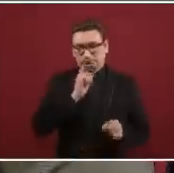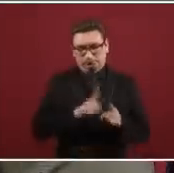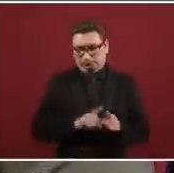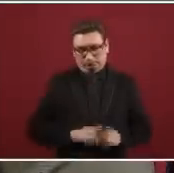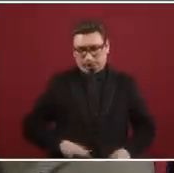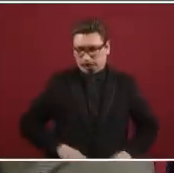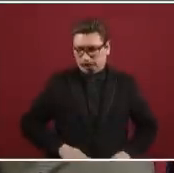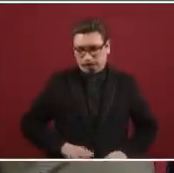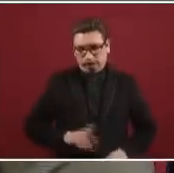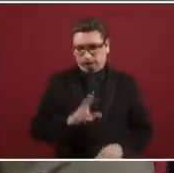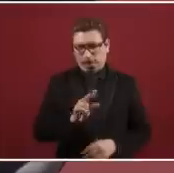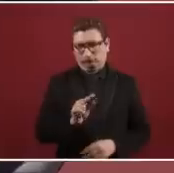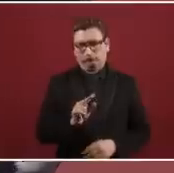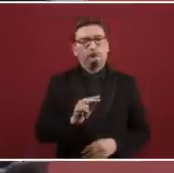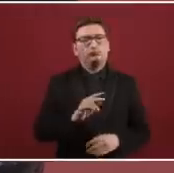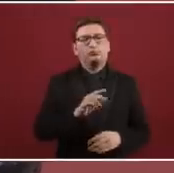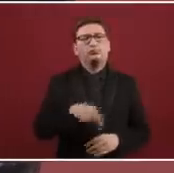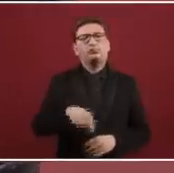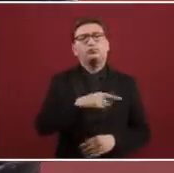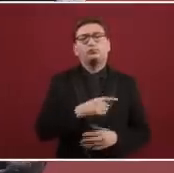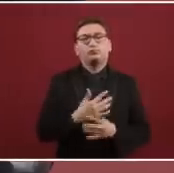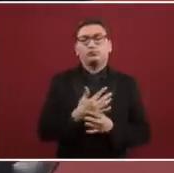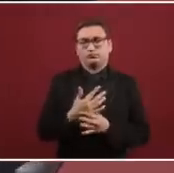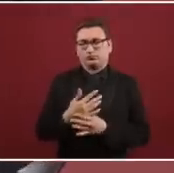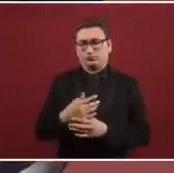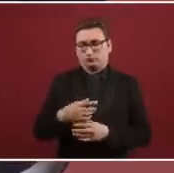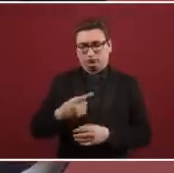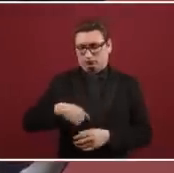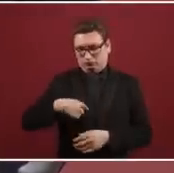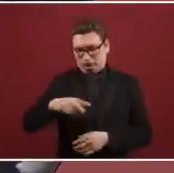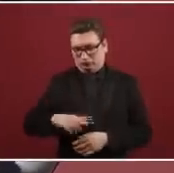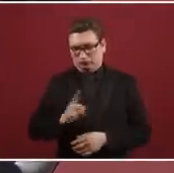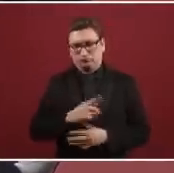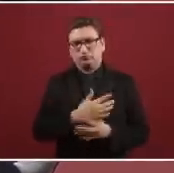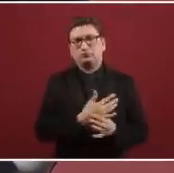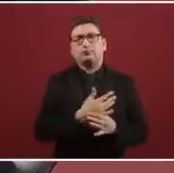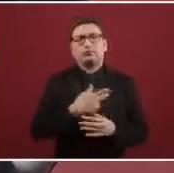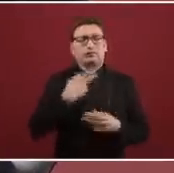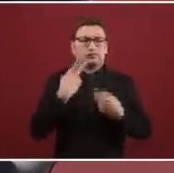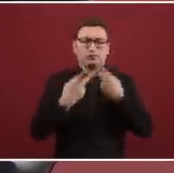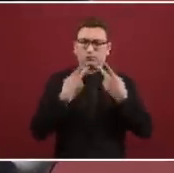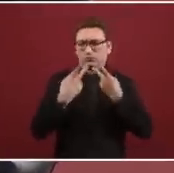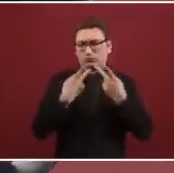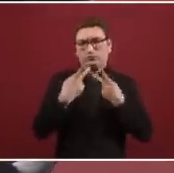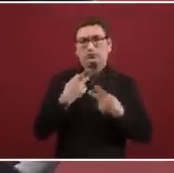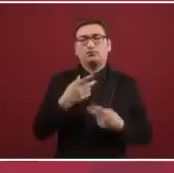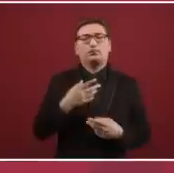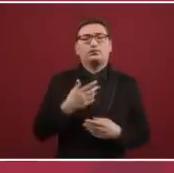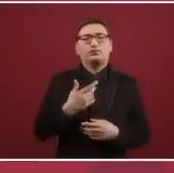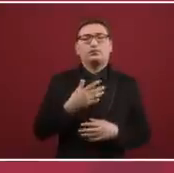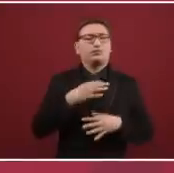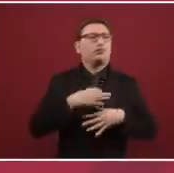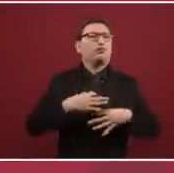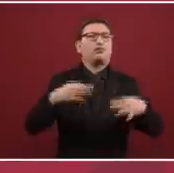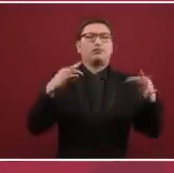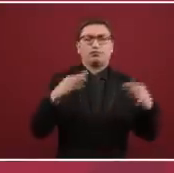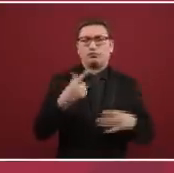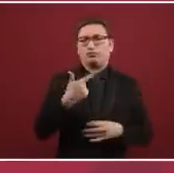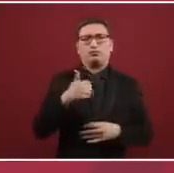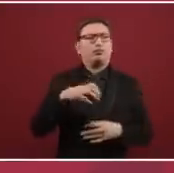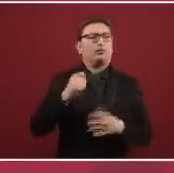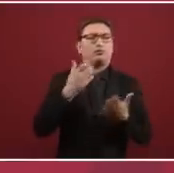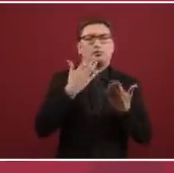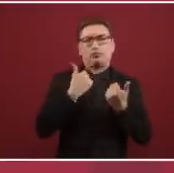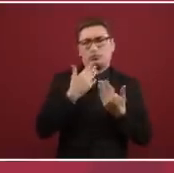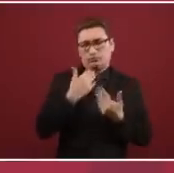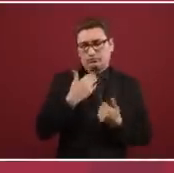cierto, el estar diciendo de que nos vamos a quedar sin gas, porque